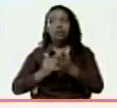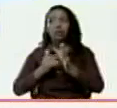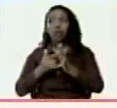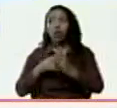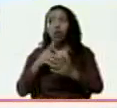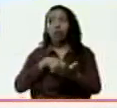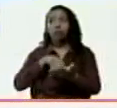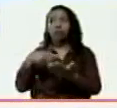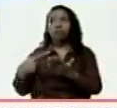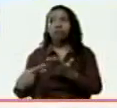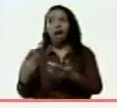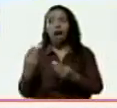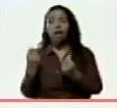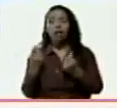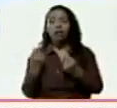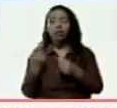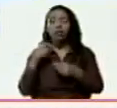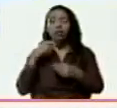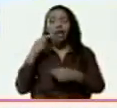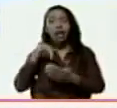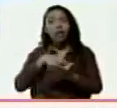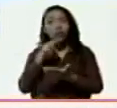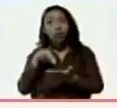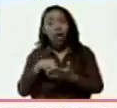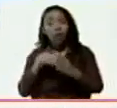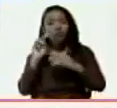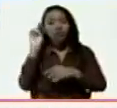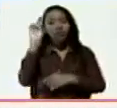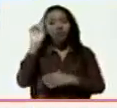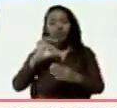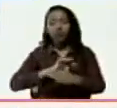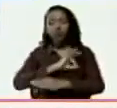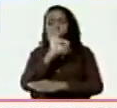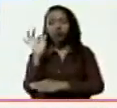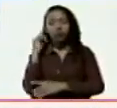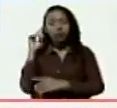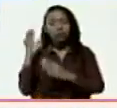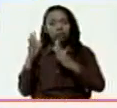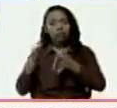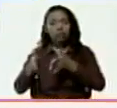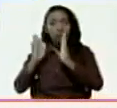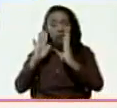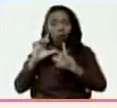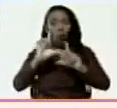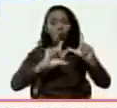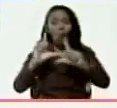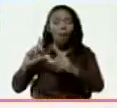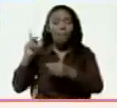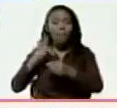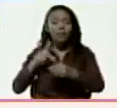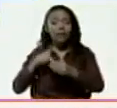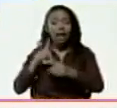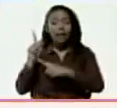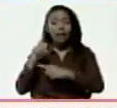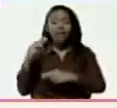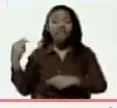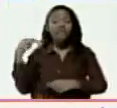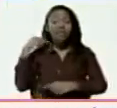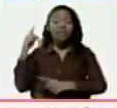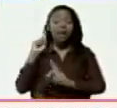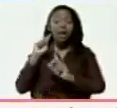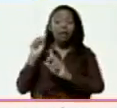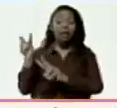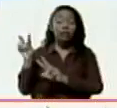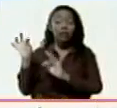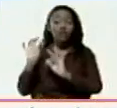caída en el ingreso nacional y toda la infraestructura logística de pedevesa ha sido víctima justamente